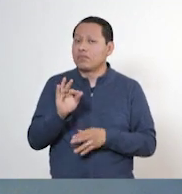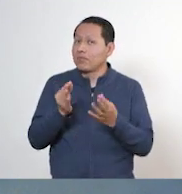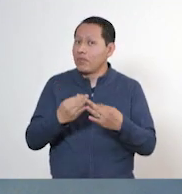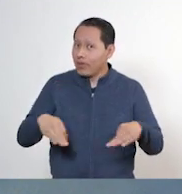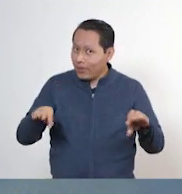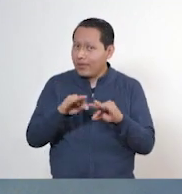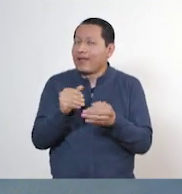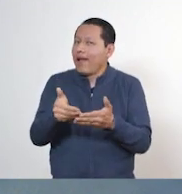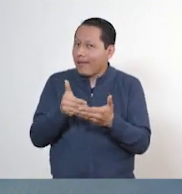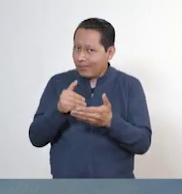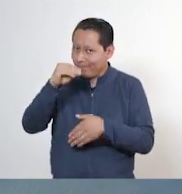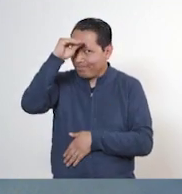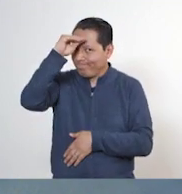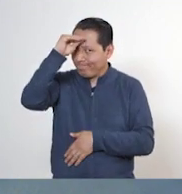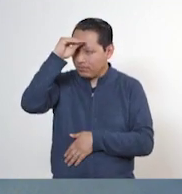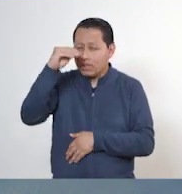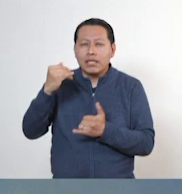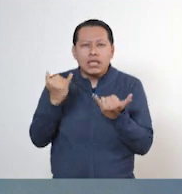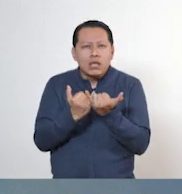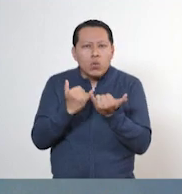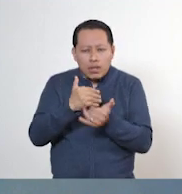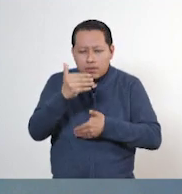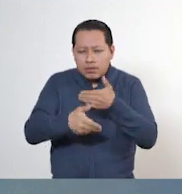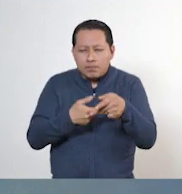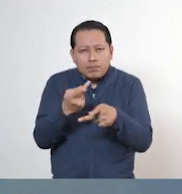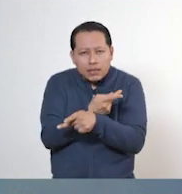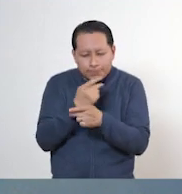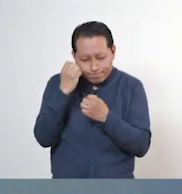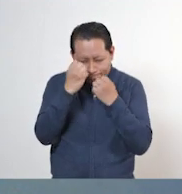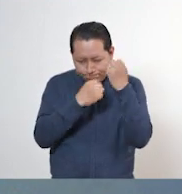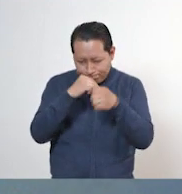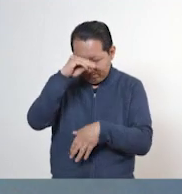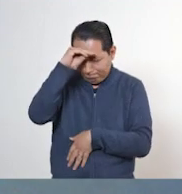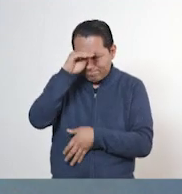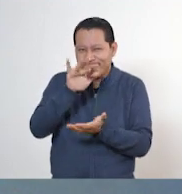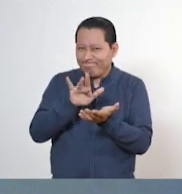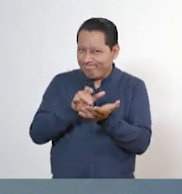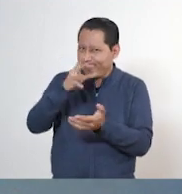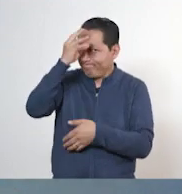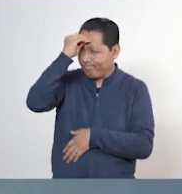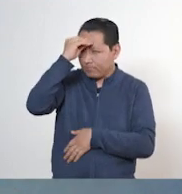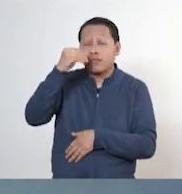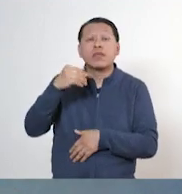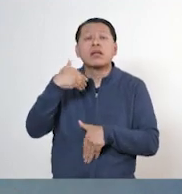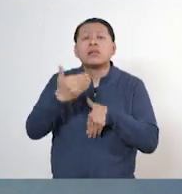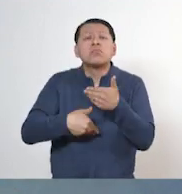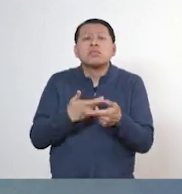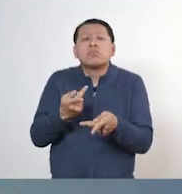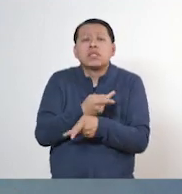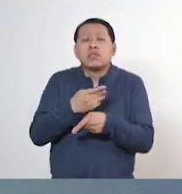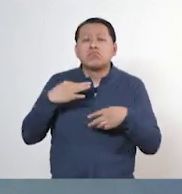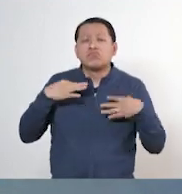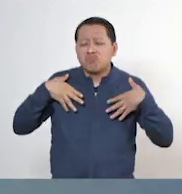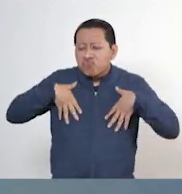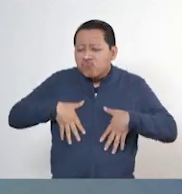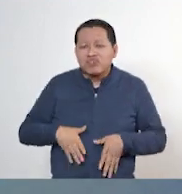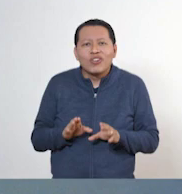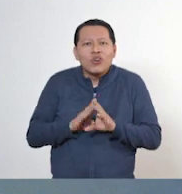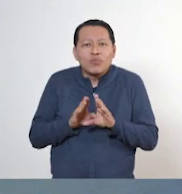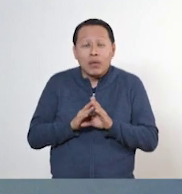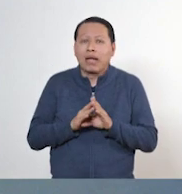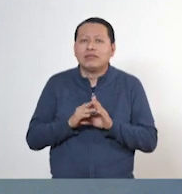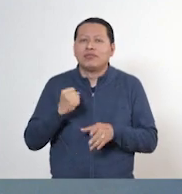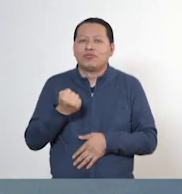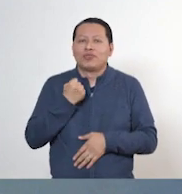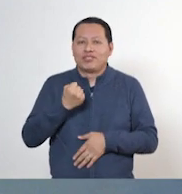importante darse cuenta de los resultados que se obtienen. Bueno, a ver, ¿y entonces cómo se arregló el vestido? Bueno, por fortuna llevaron a limpiar